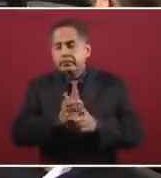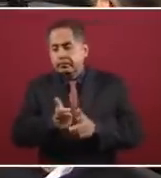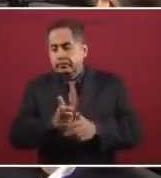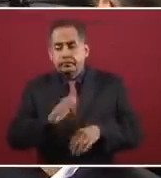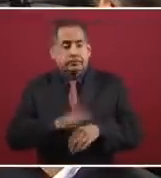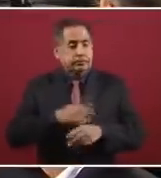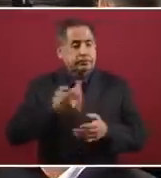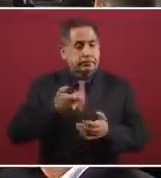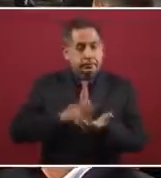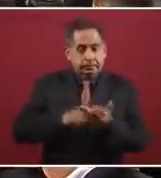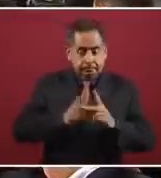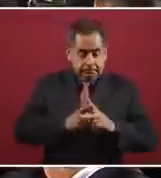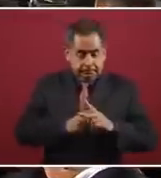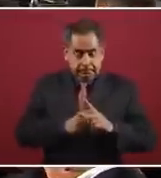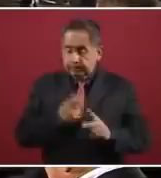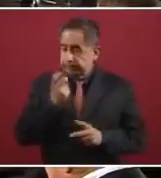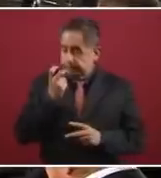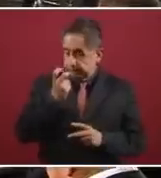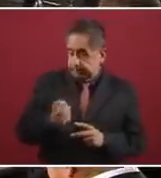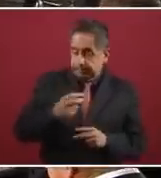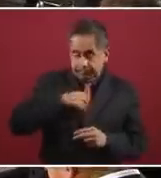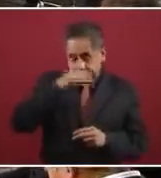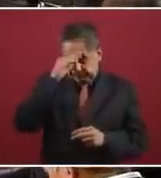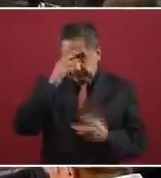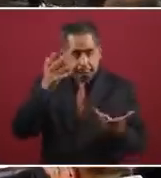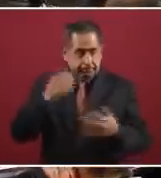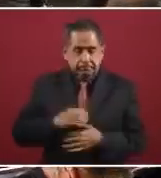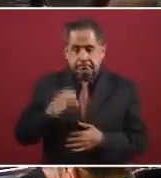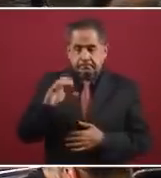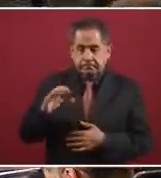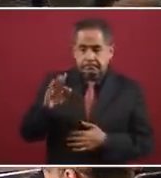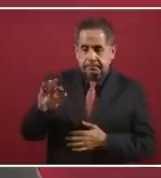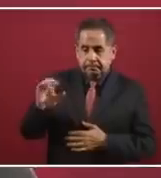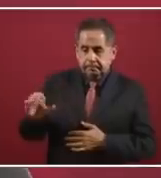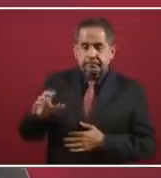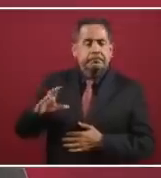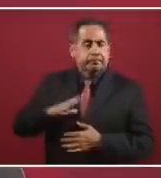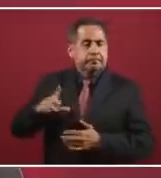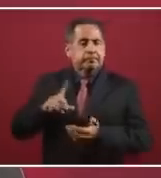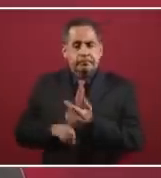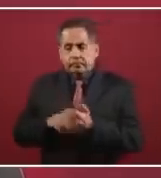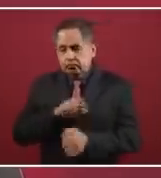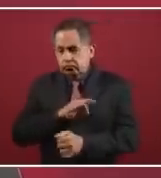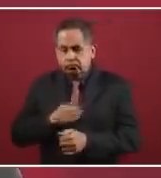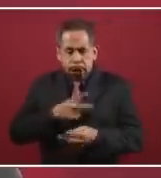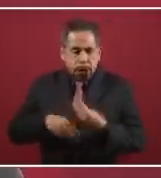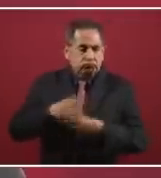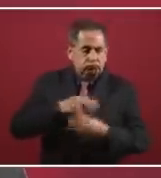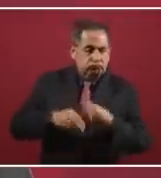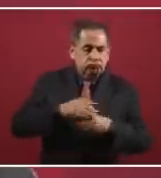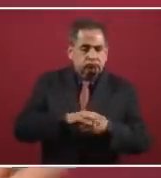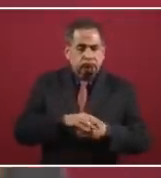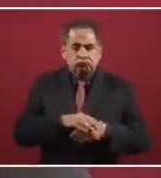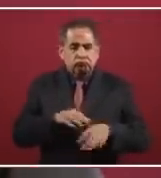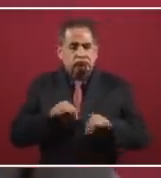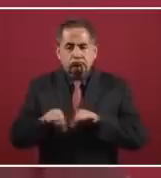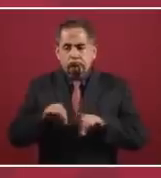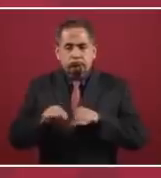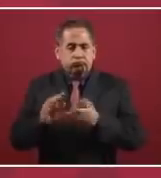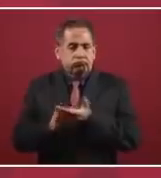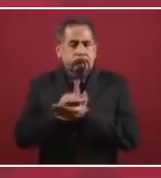la tarifa permite que la CFE tenga la capacidad para seguir